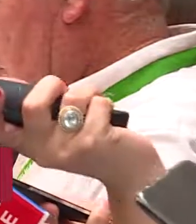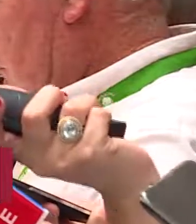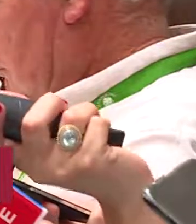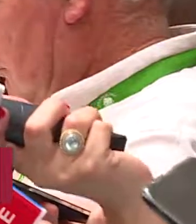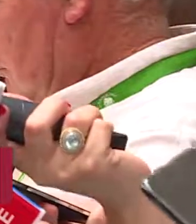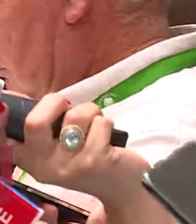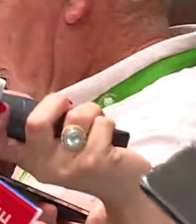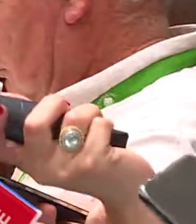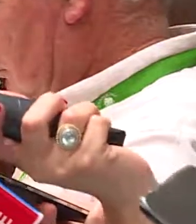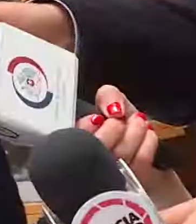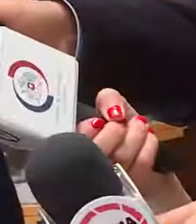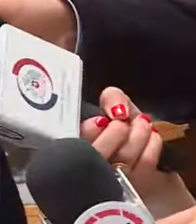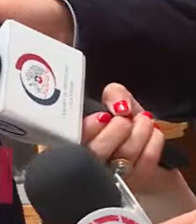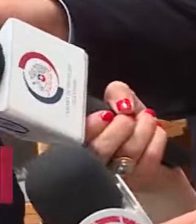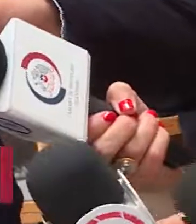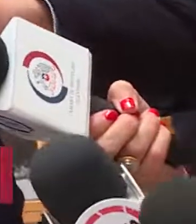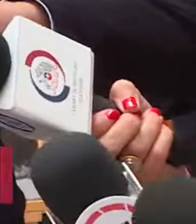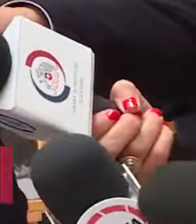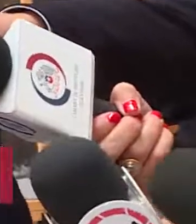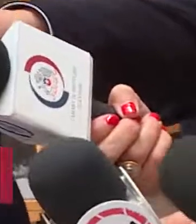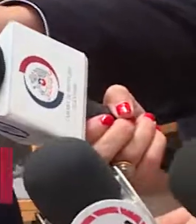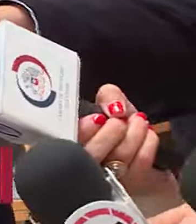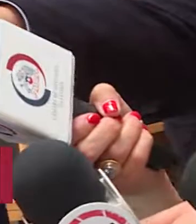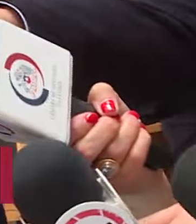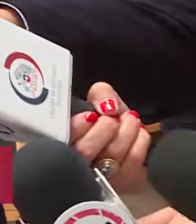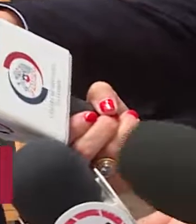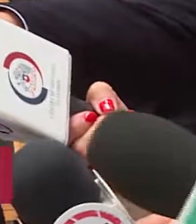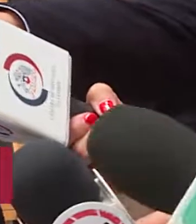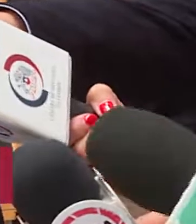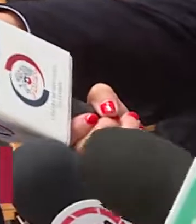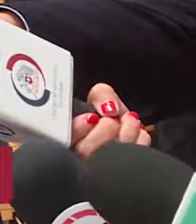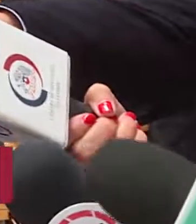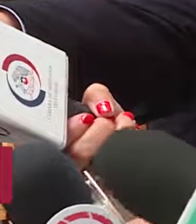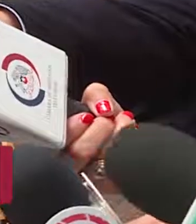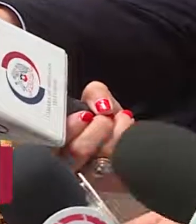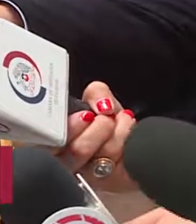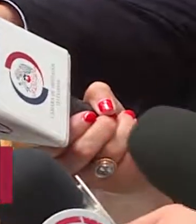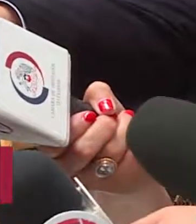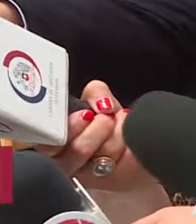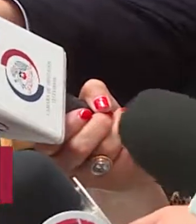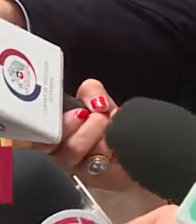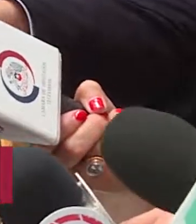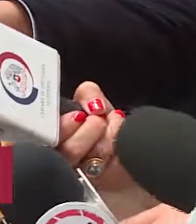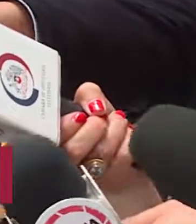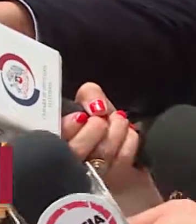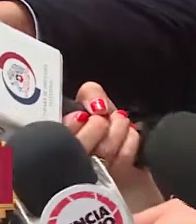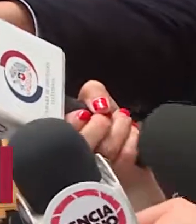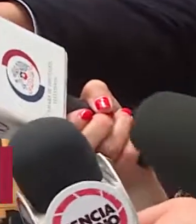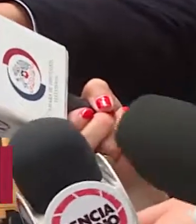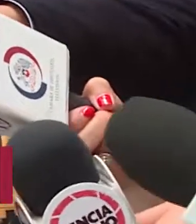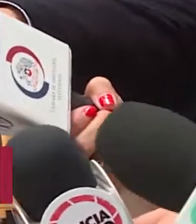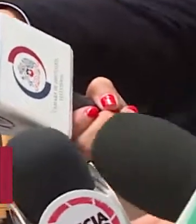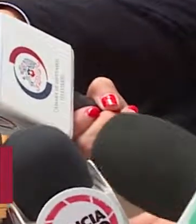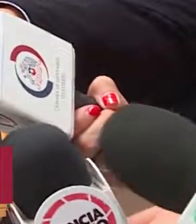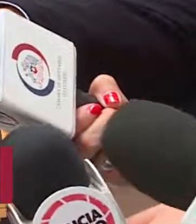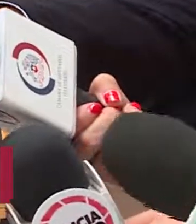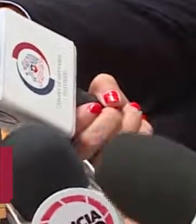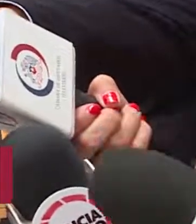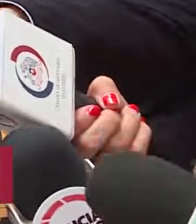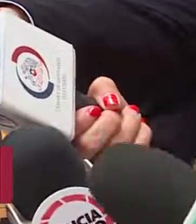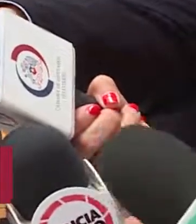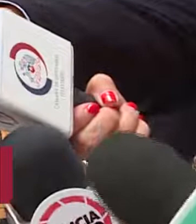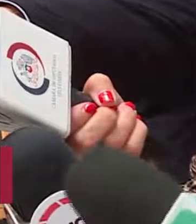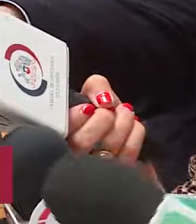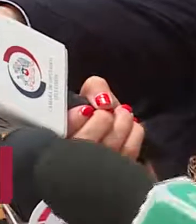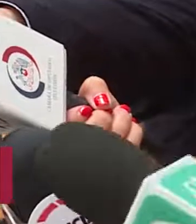inaceptable. Regulémoslo bien. Lo terminan transformando en un proyecto que habla sobre el negacionismo. Todos tenemos, y ahí se